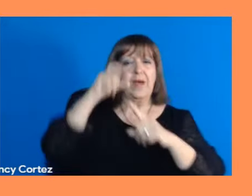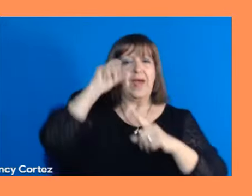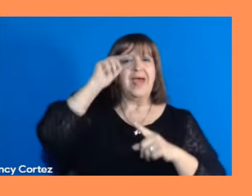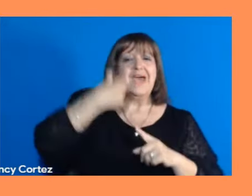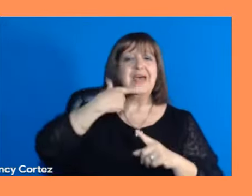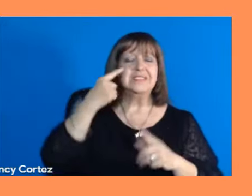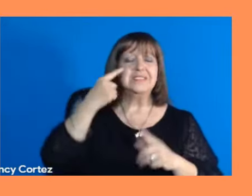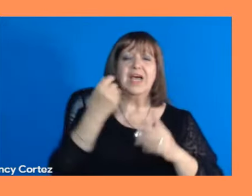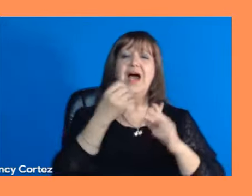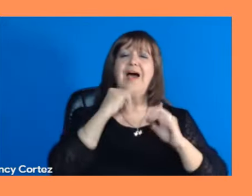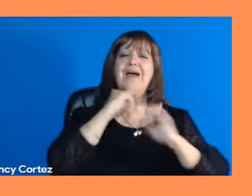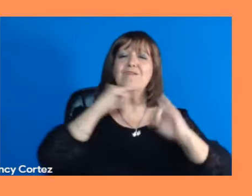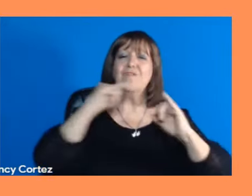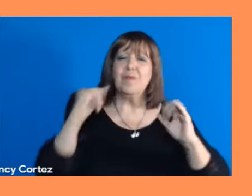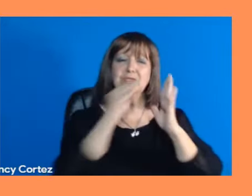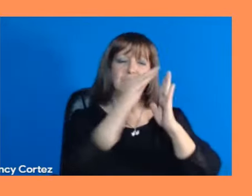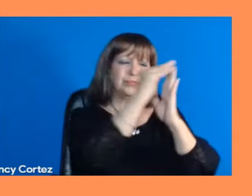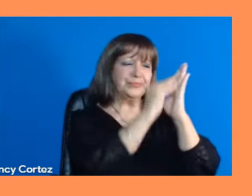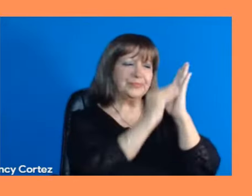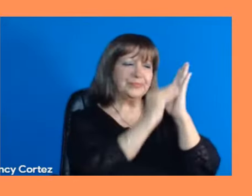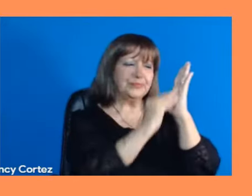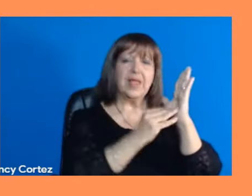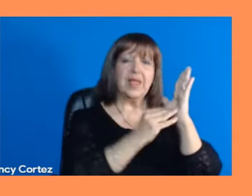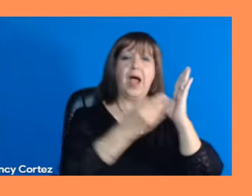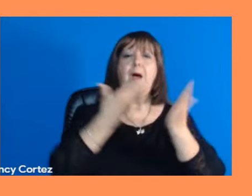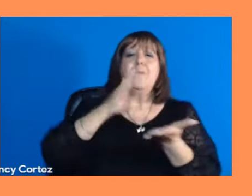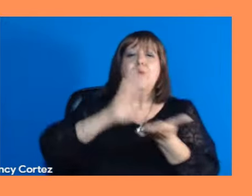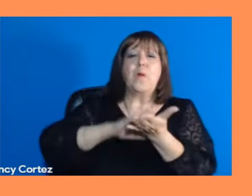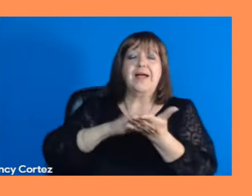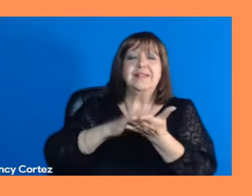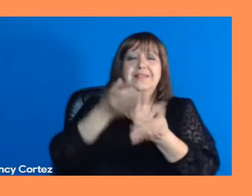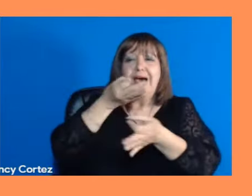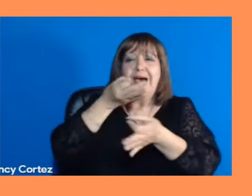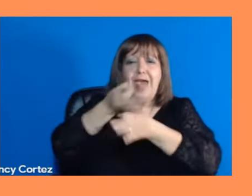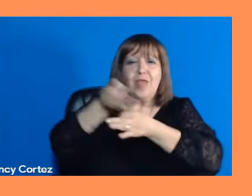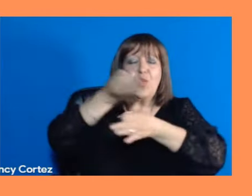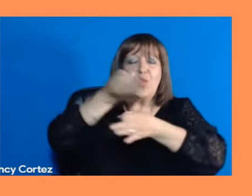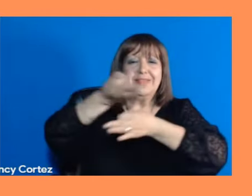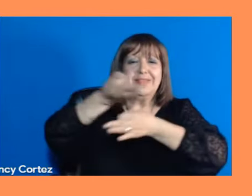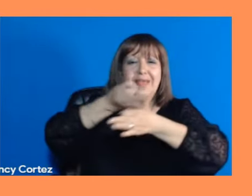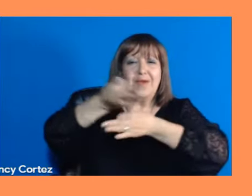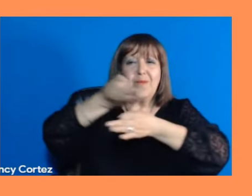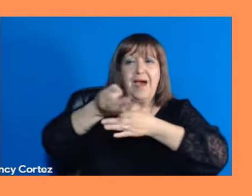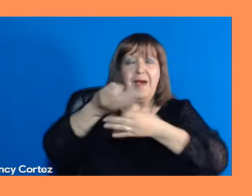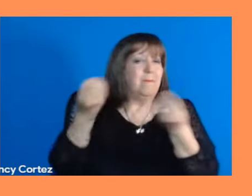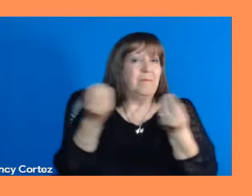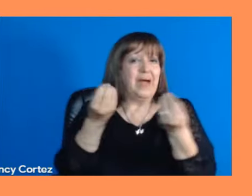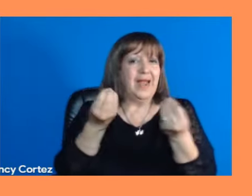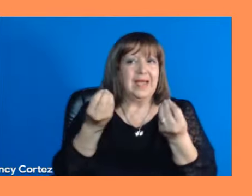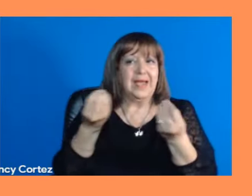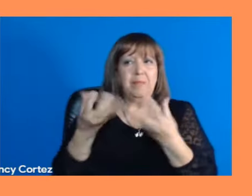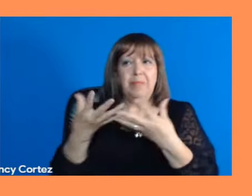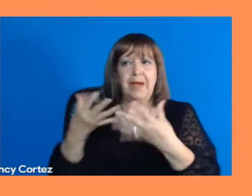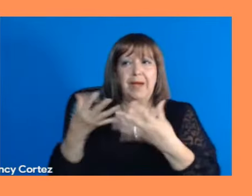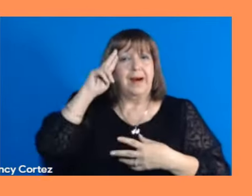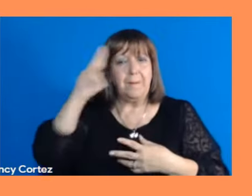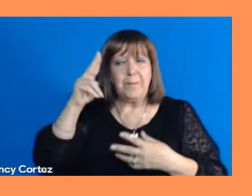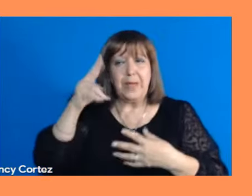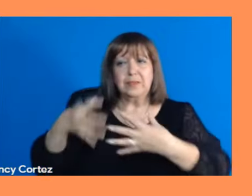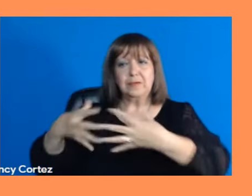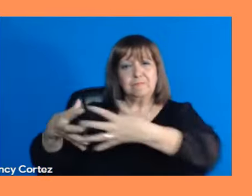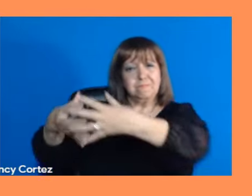una propuesta educativa en la que se aspira a la convivencia democrática y respetuosa sobre el piso común de